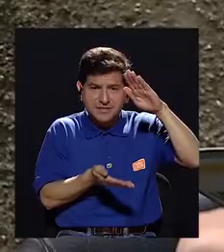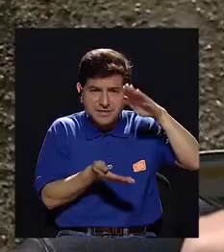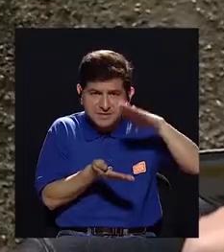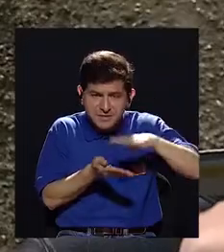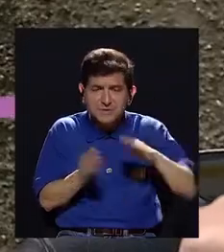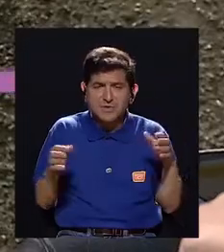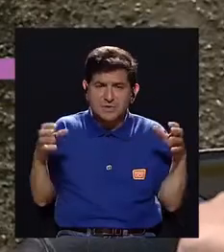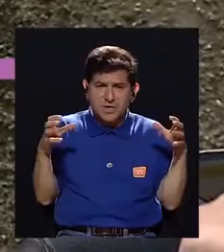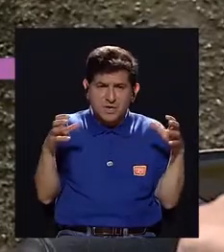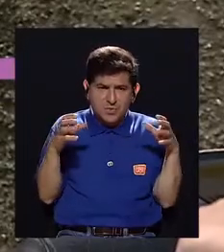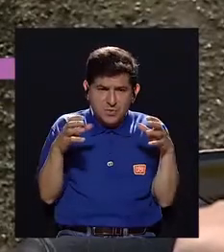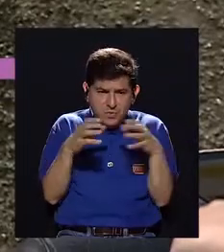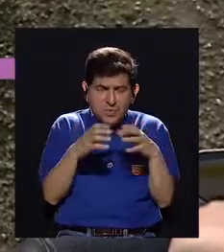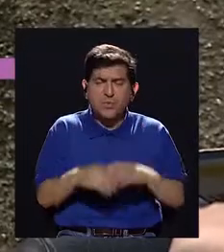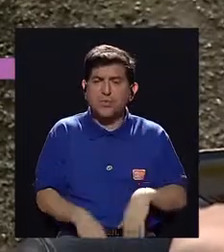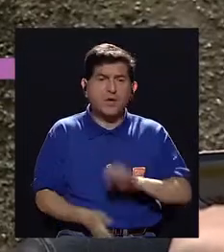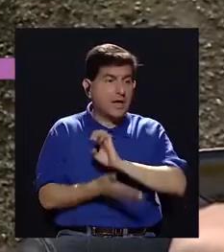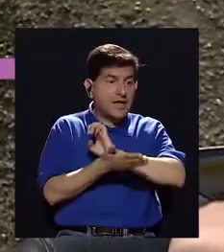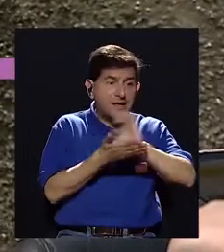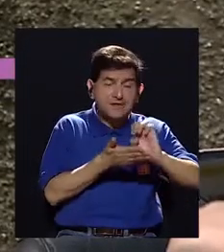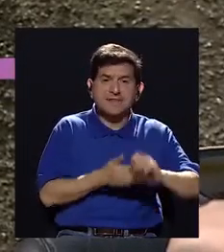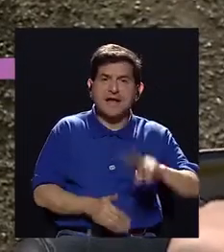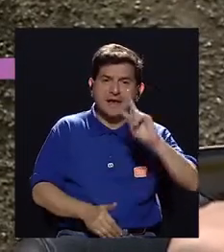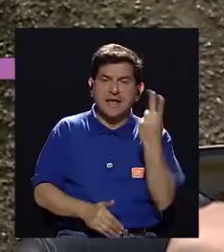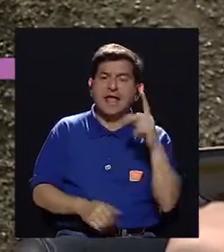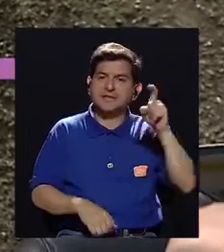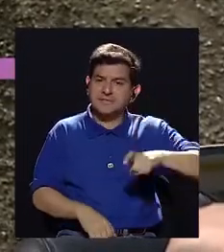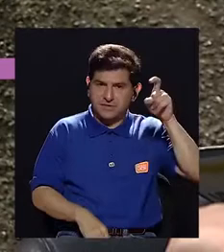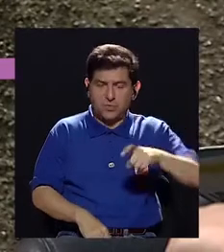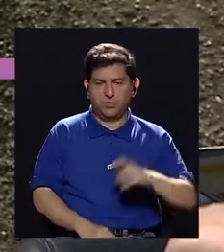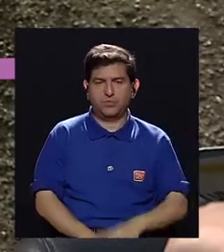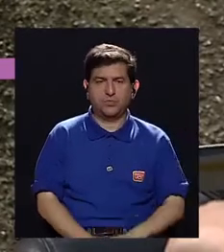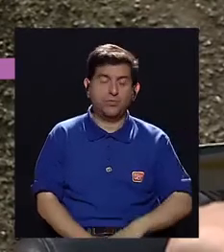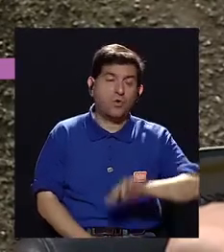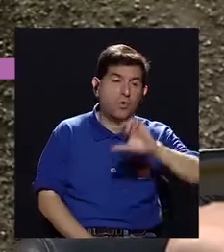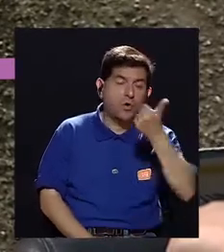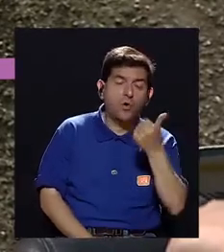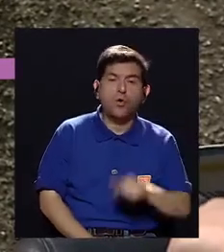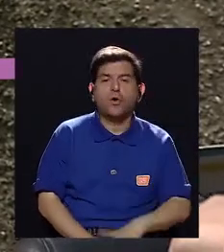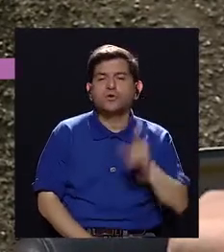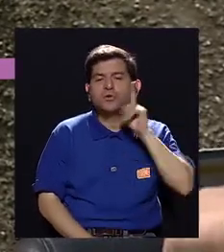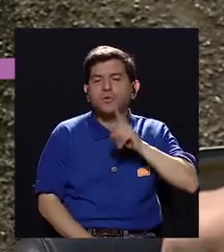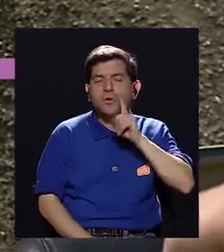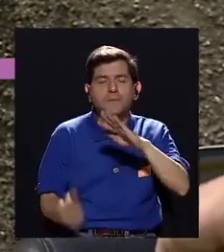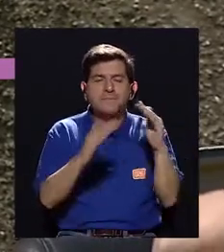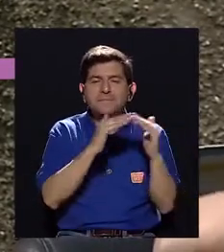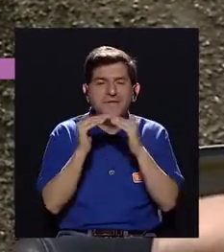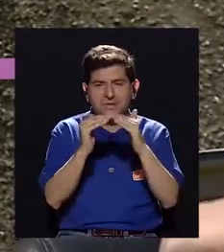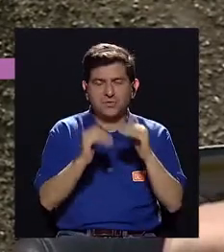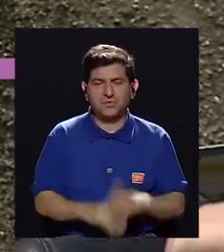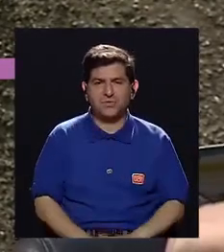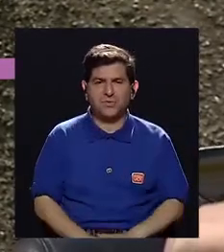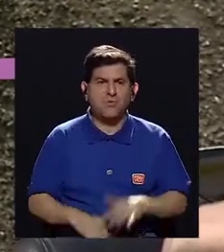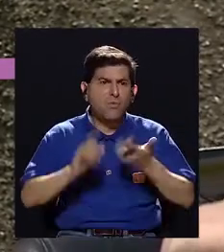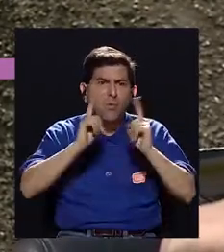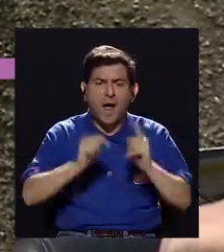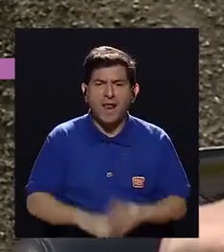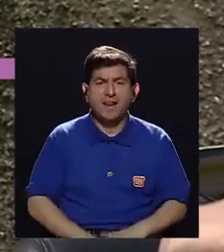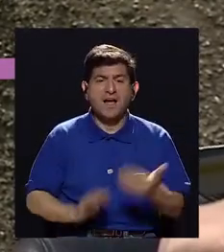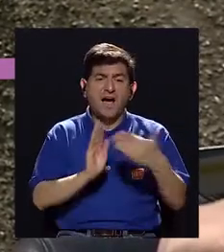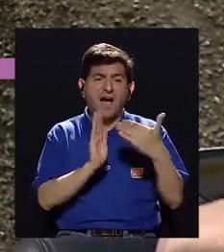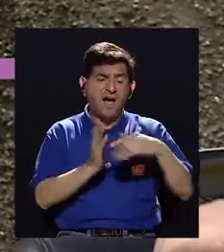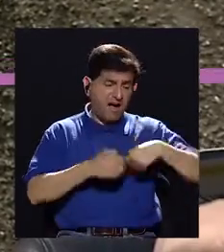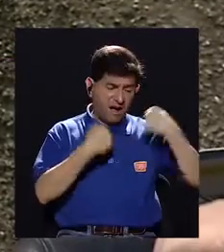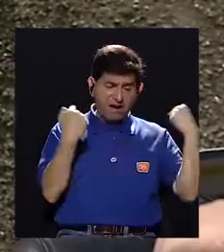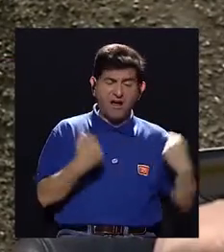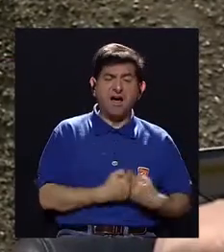desinflamar y evitar que termine necesitando el salbutamol. Ahora, lo otro es un mito urbano también, ¿no? Entonces, ¿cuál es el mito urbano? Que